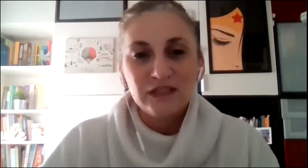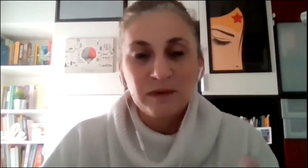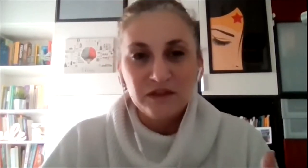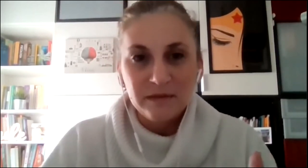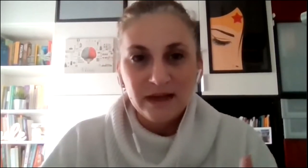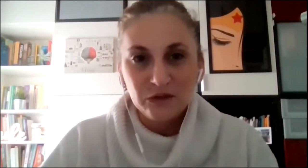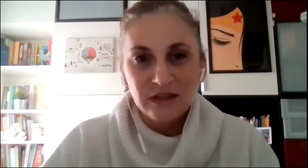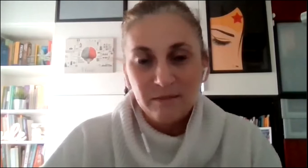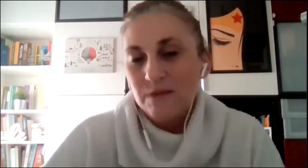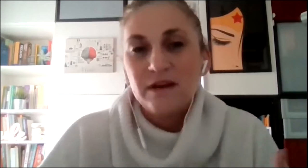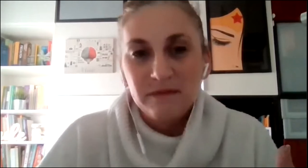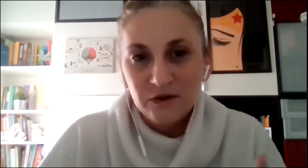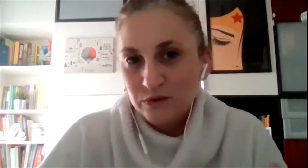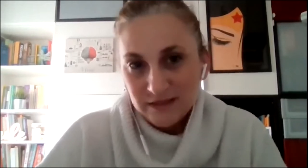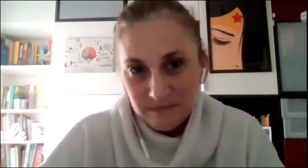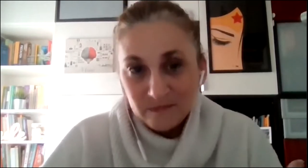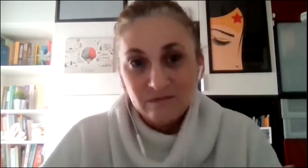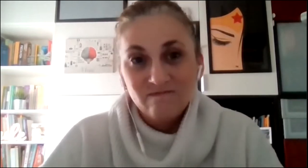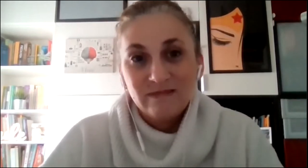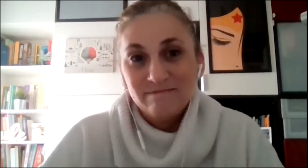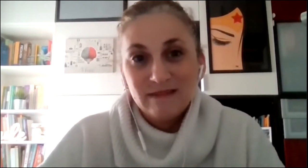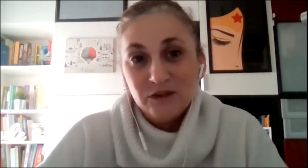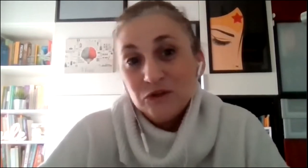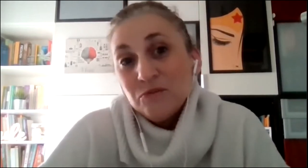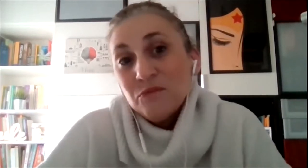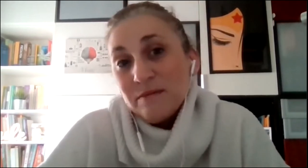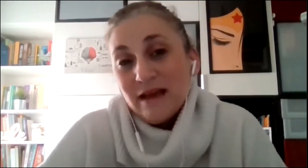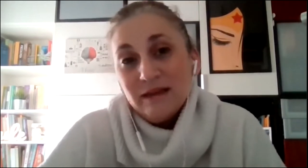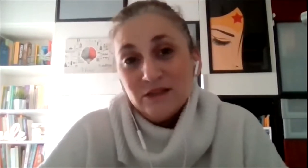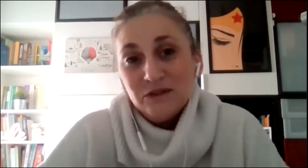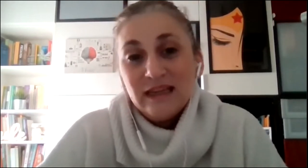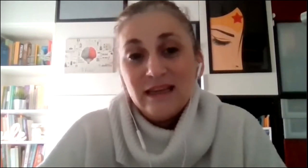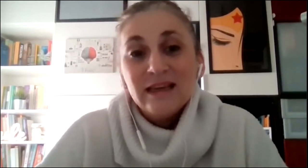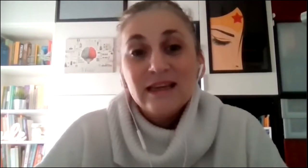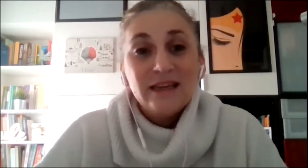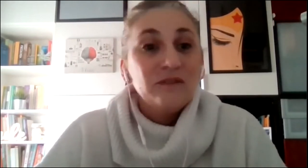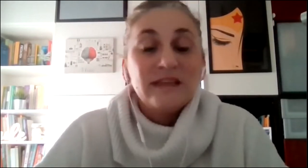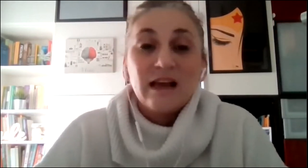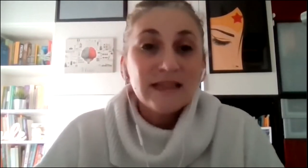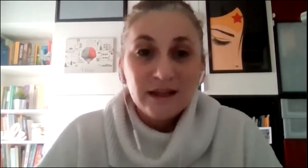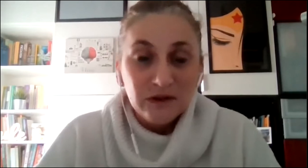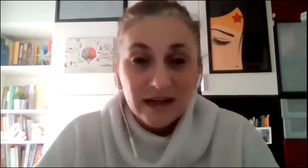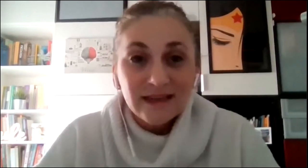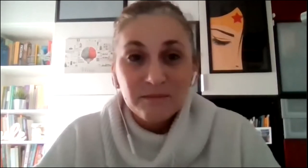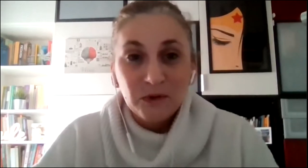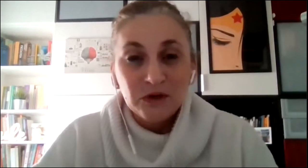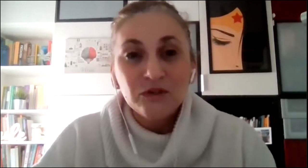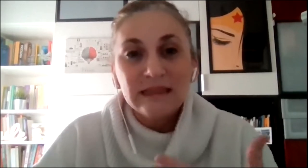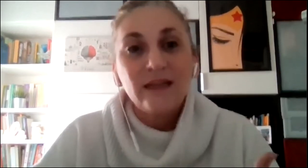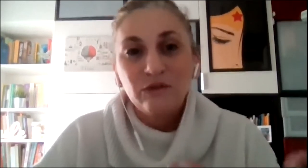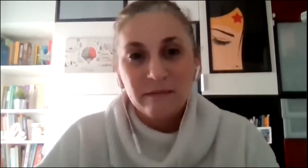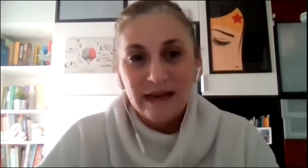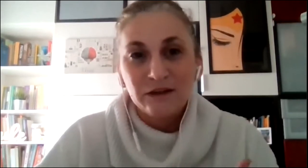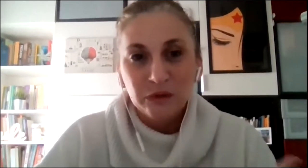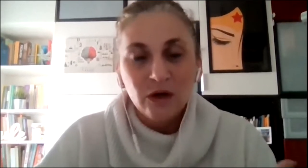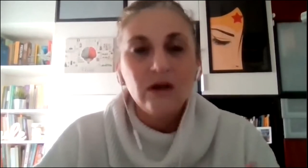quedan los espacios abiertos que, por ejemplo, en invierno pues no son muy viables, ¿no? Y te acabas quedando en casa por no someter